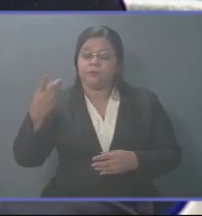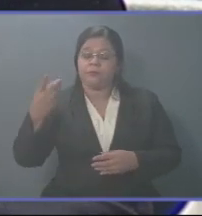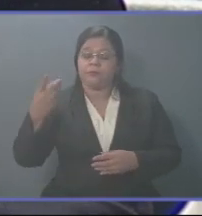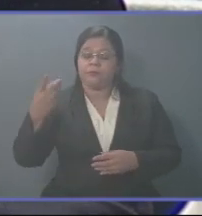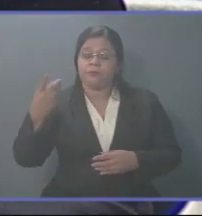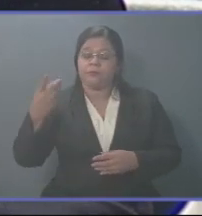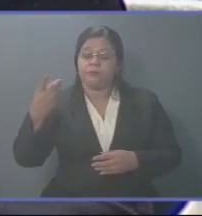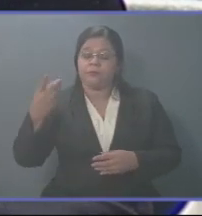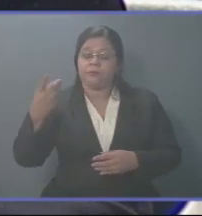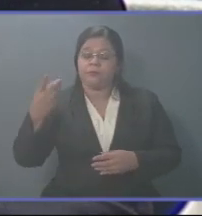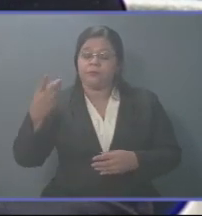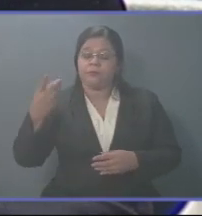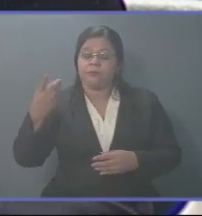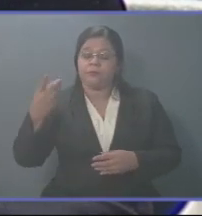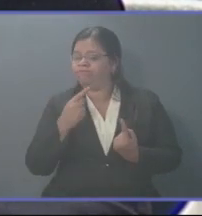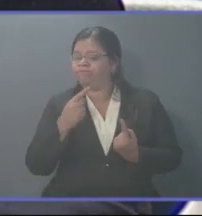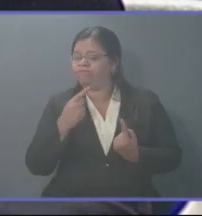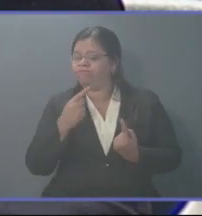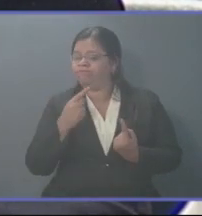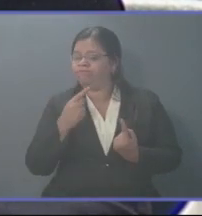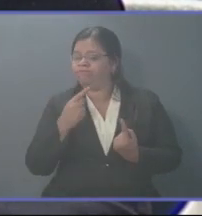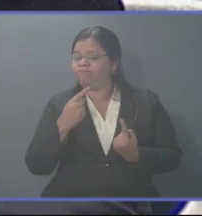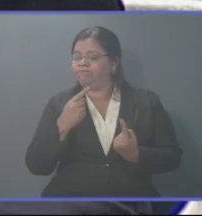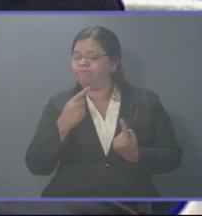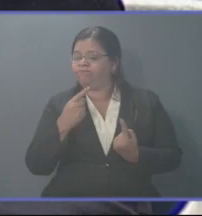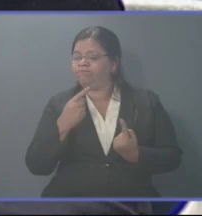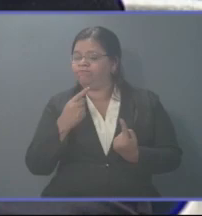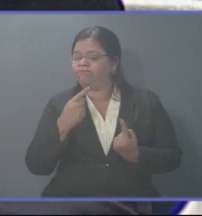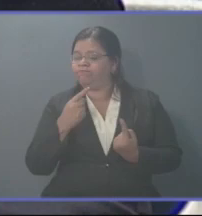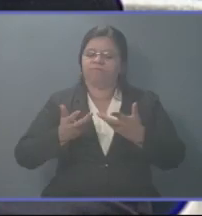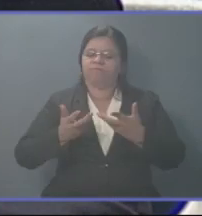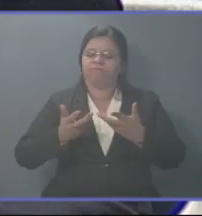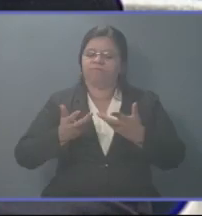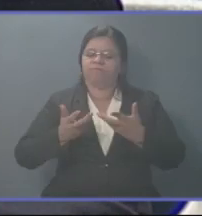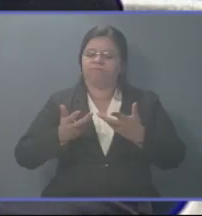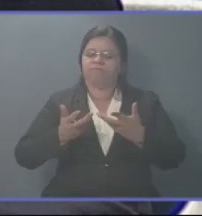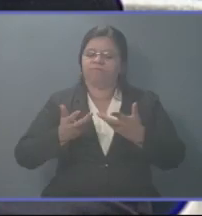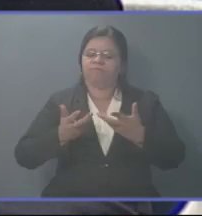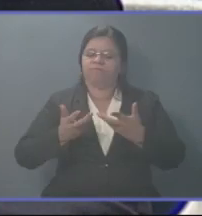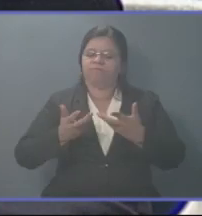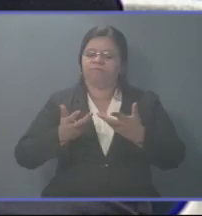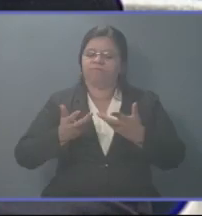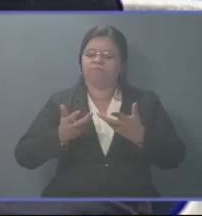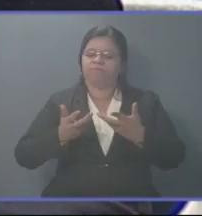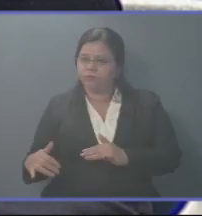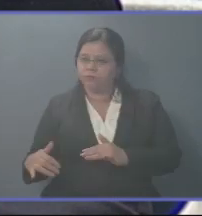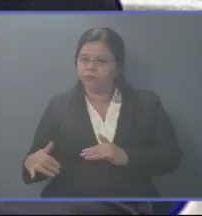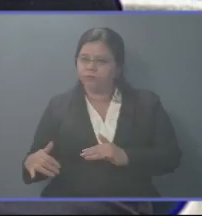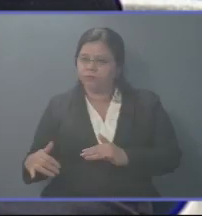ejecutiva es incompatible con cualquier otra actividad remunerada,